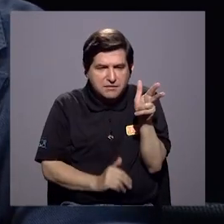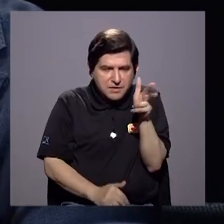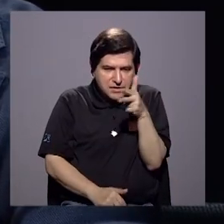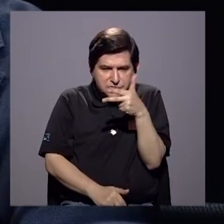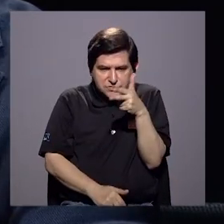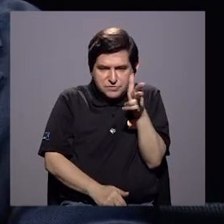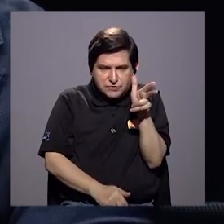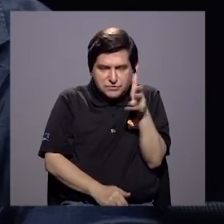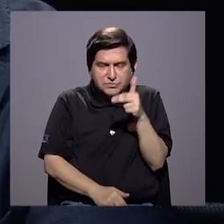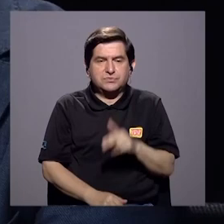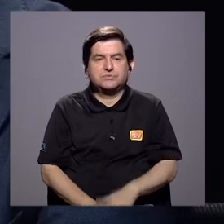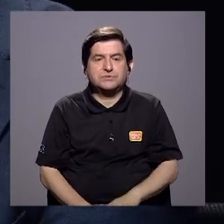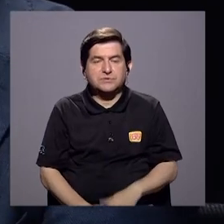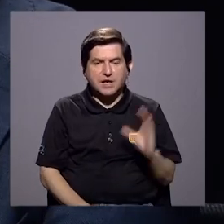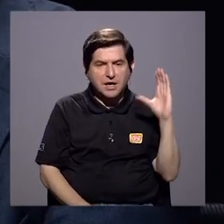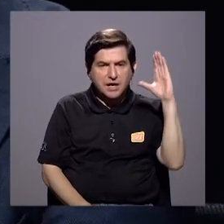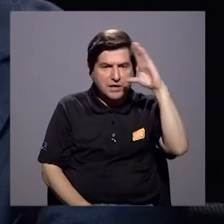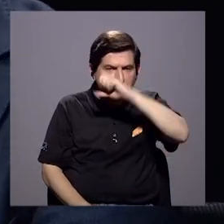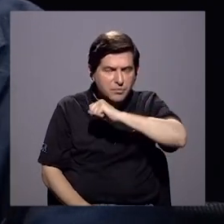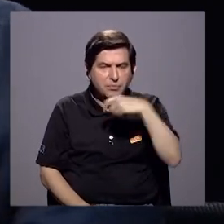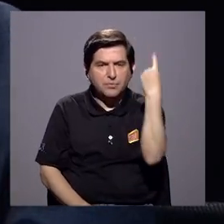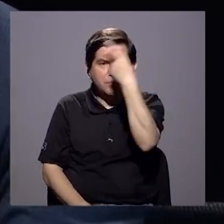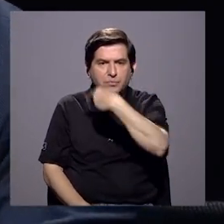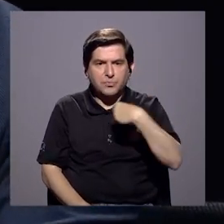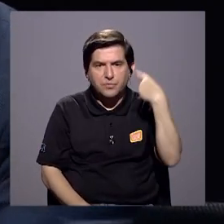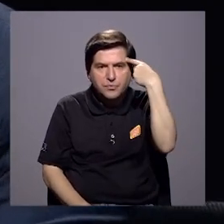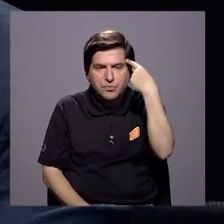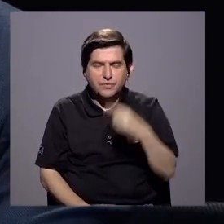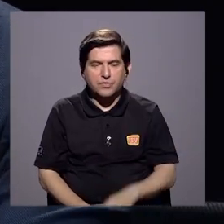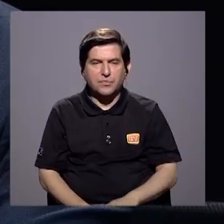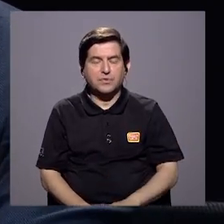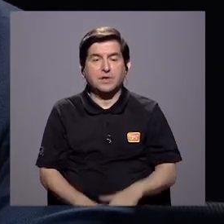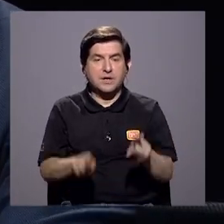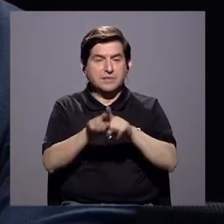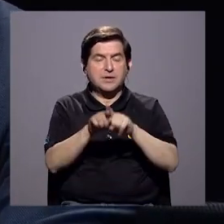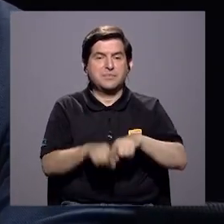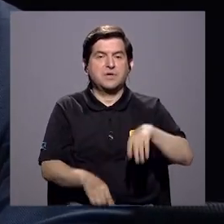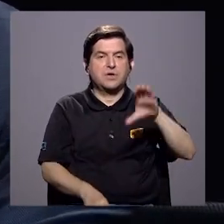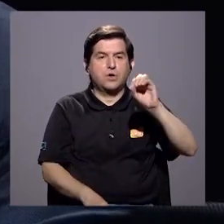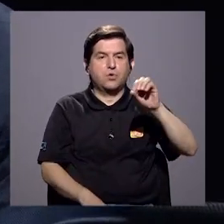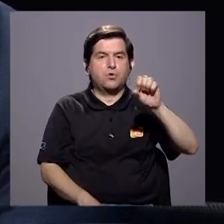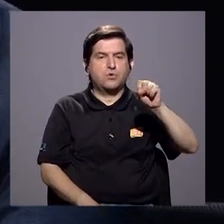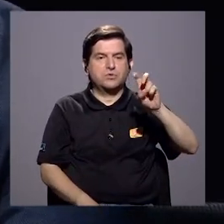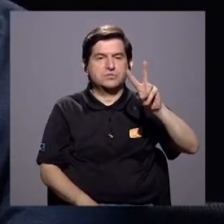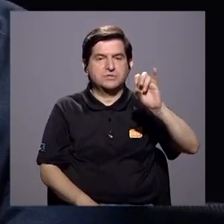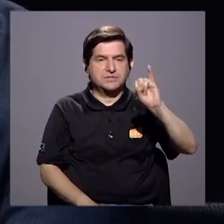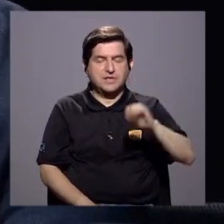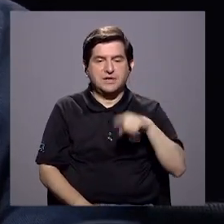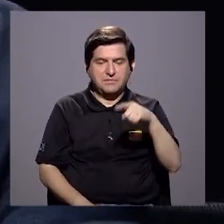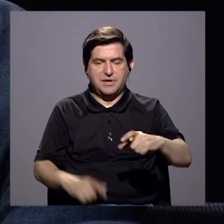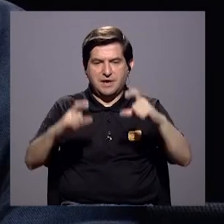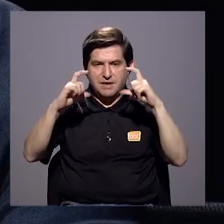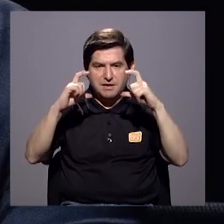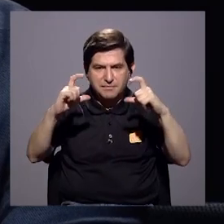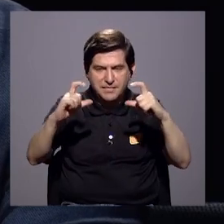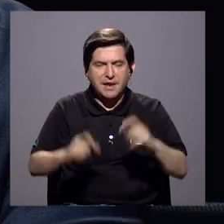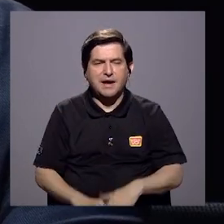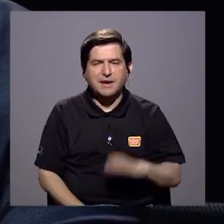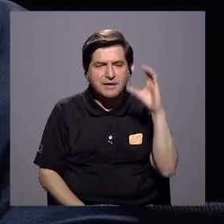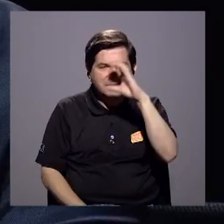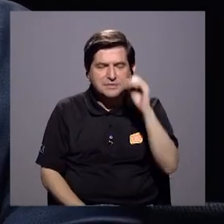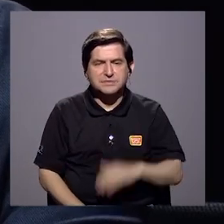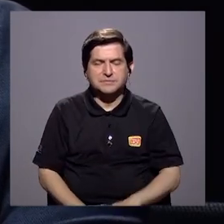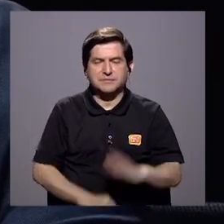de video-vigilancia se estaba dando el reconocimiento facial en concedía a través de cámaras que ponen fotos multas se pueden rastrear